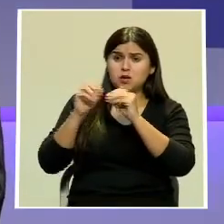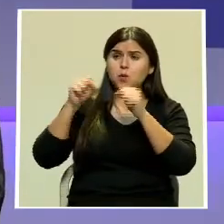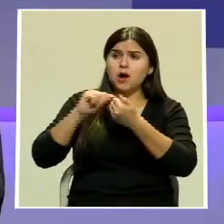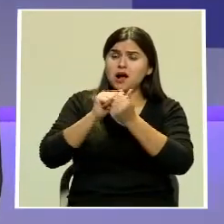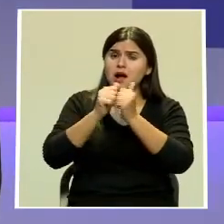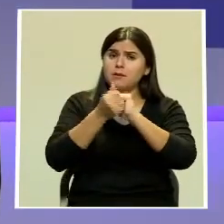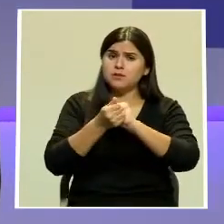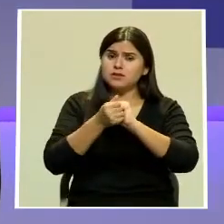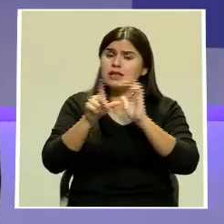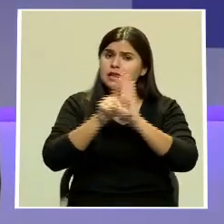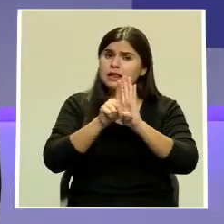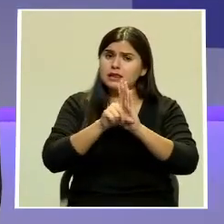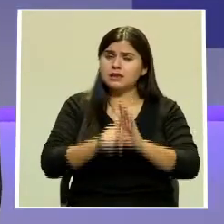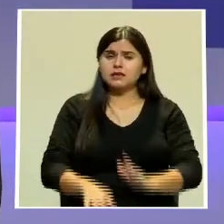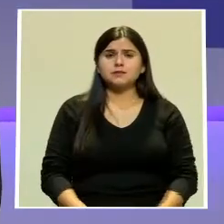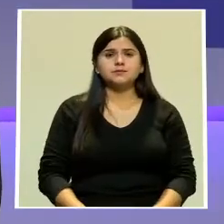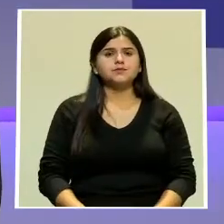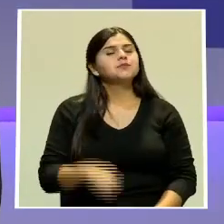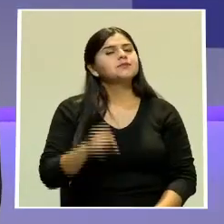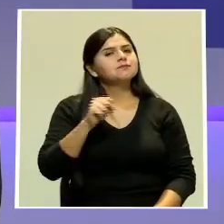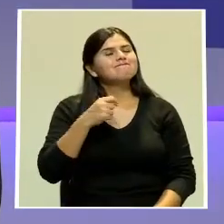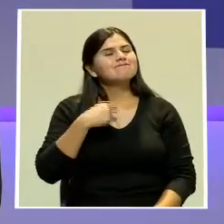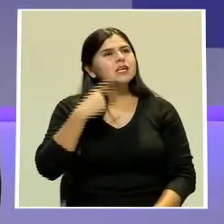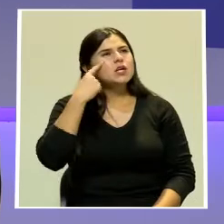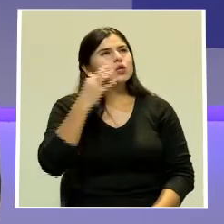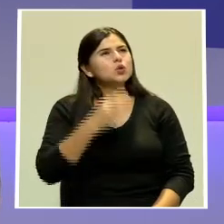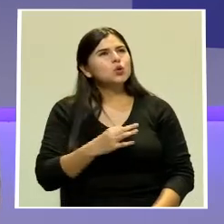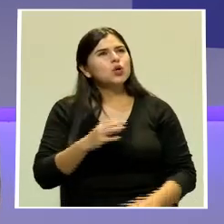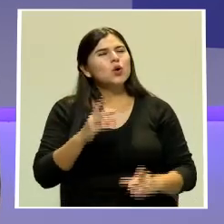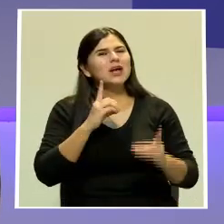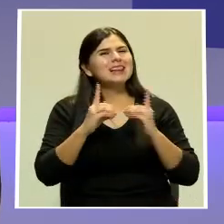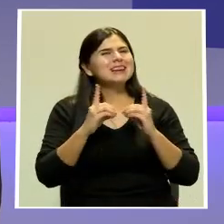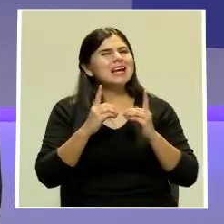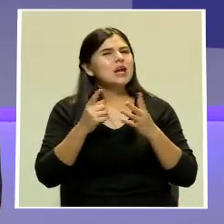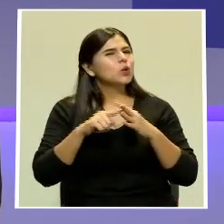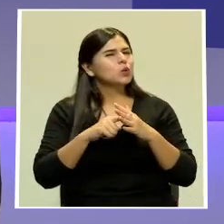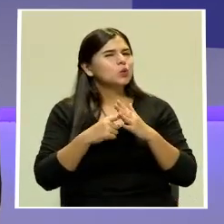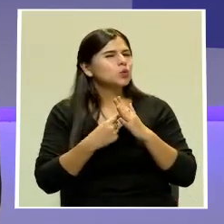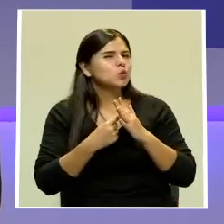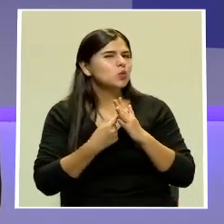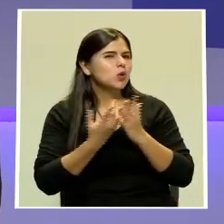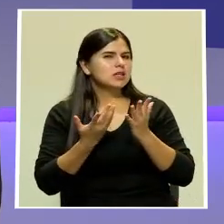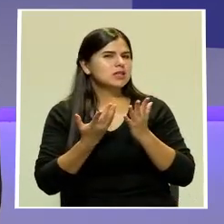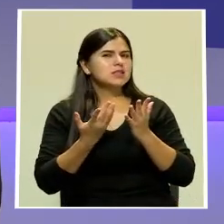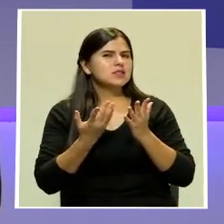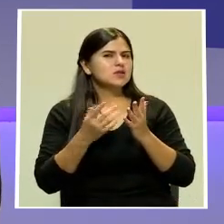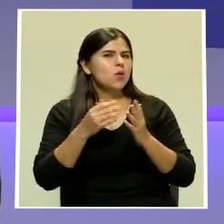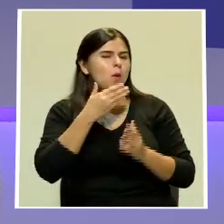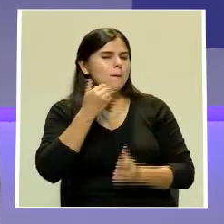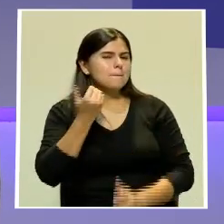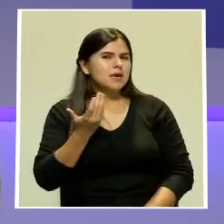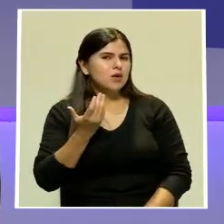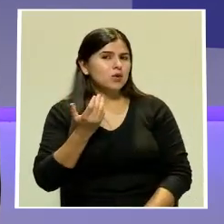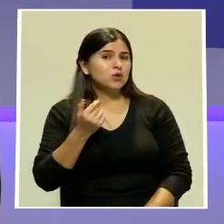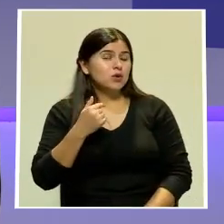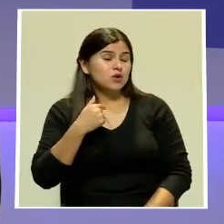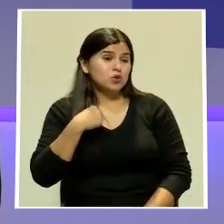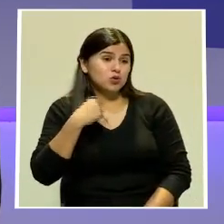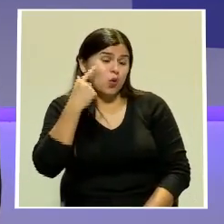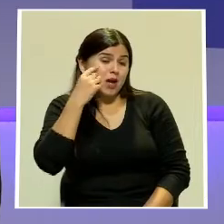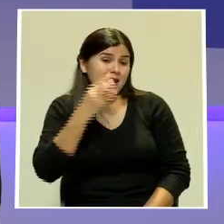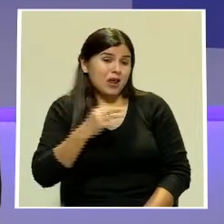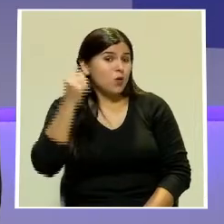que el diálogo no inició de la mejor forma, como es evidente. Me parece que el gobierno ha estado ausente